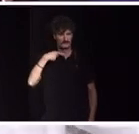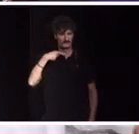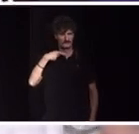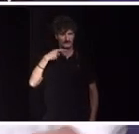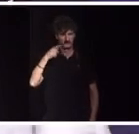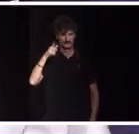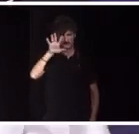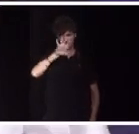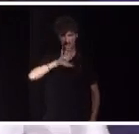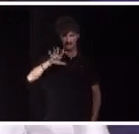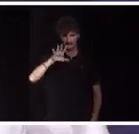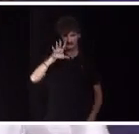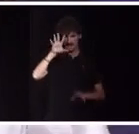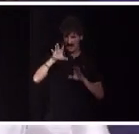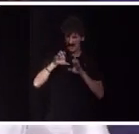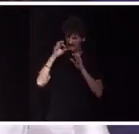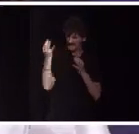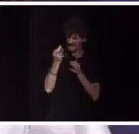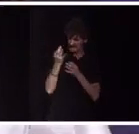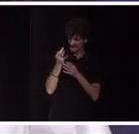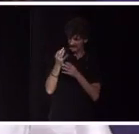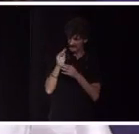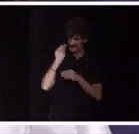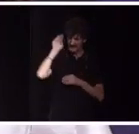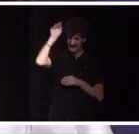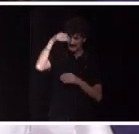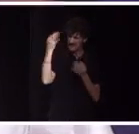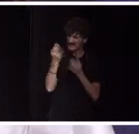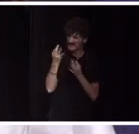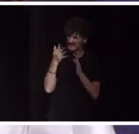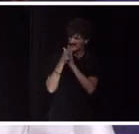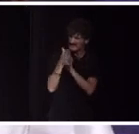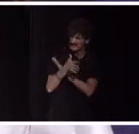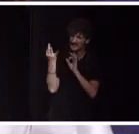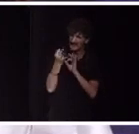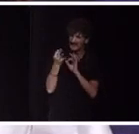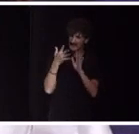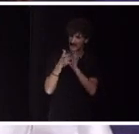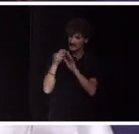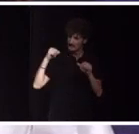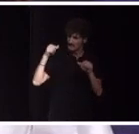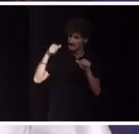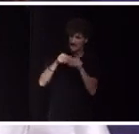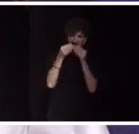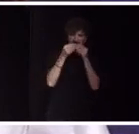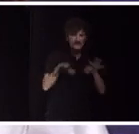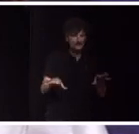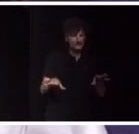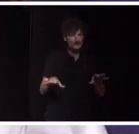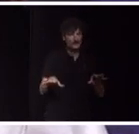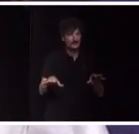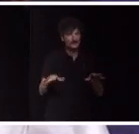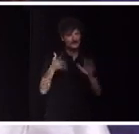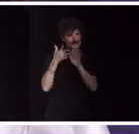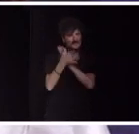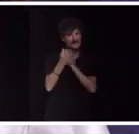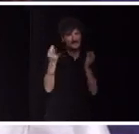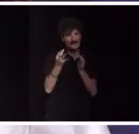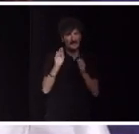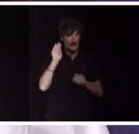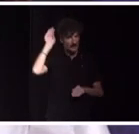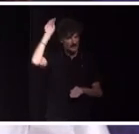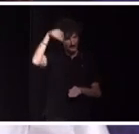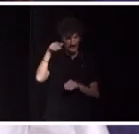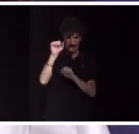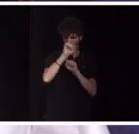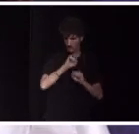pueblo. ¿Y qué es la República para nuestro pueblo? ¿Qué ha sido a lo largo de la historia? La República es la